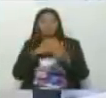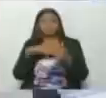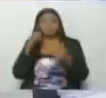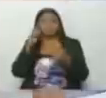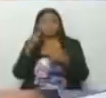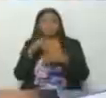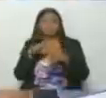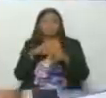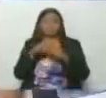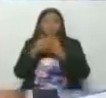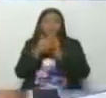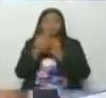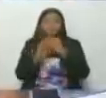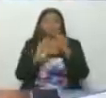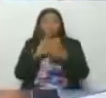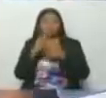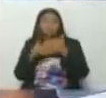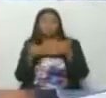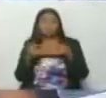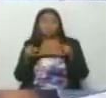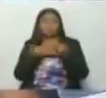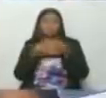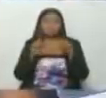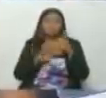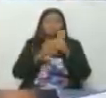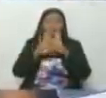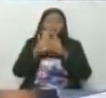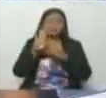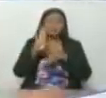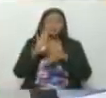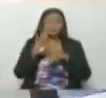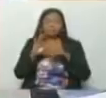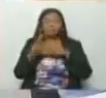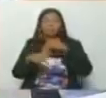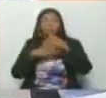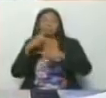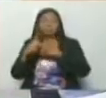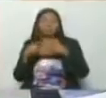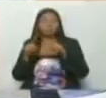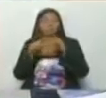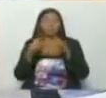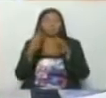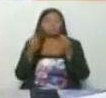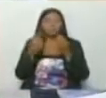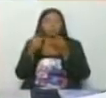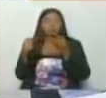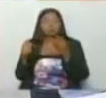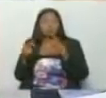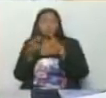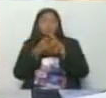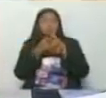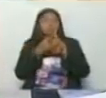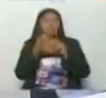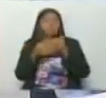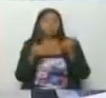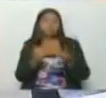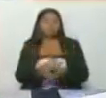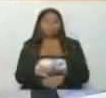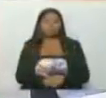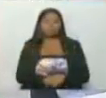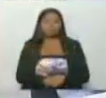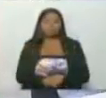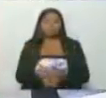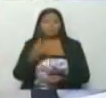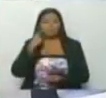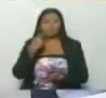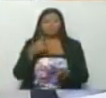una condición fundamental para el crecimiento de la producción hay muchas cosas positivas que tenemos que resaltar y eso